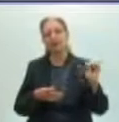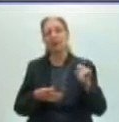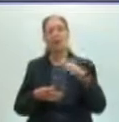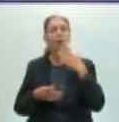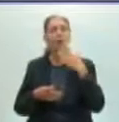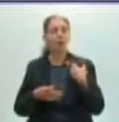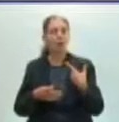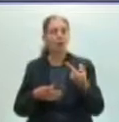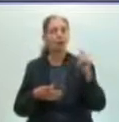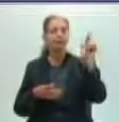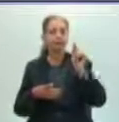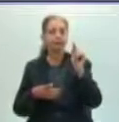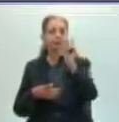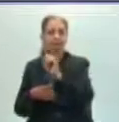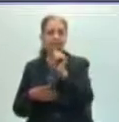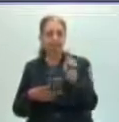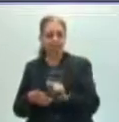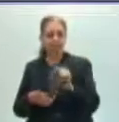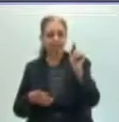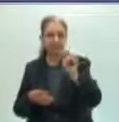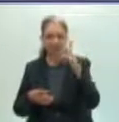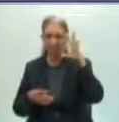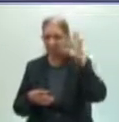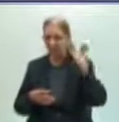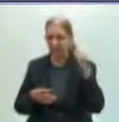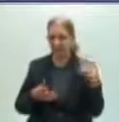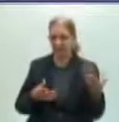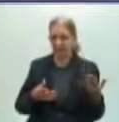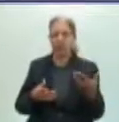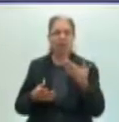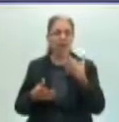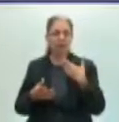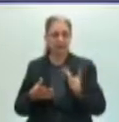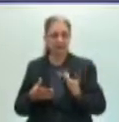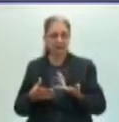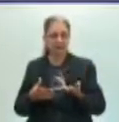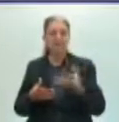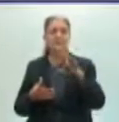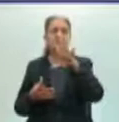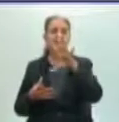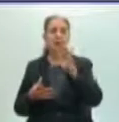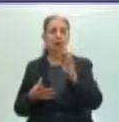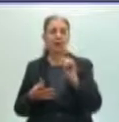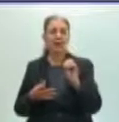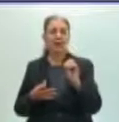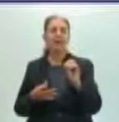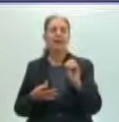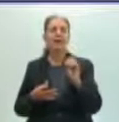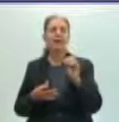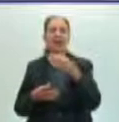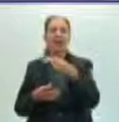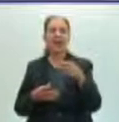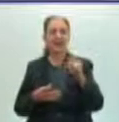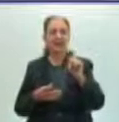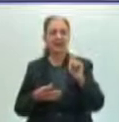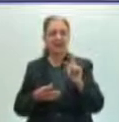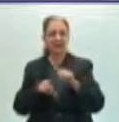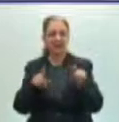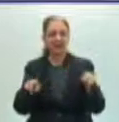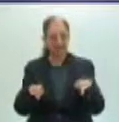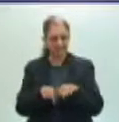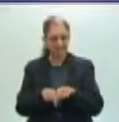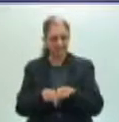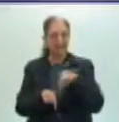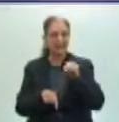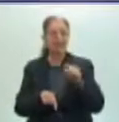para entonces obtener el valor de 50 hectáreas. Pero recuerda que es una pregunta, por